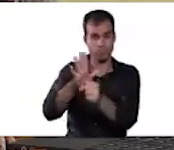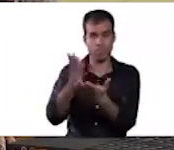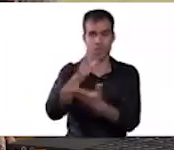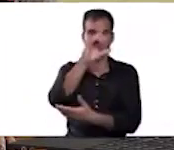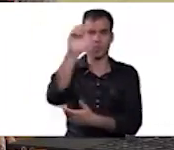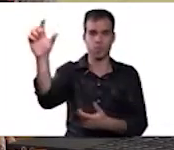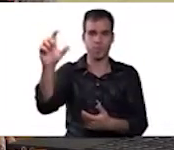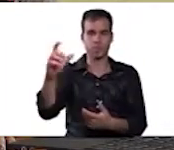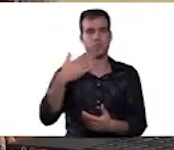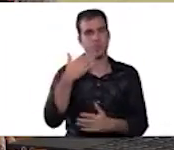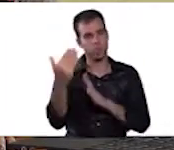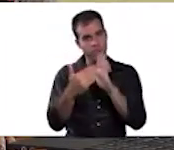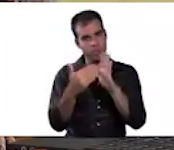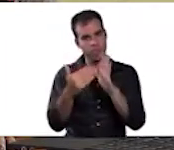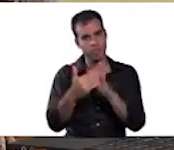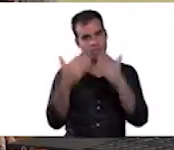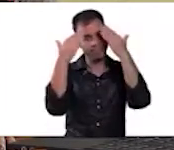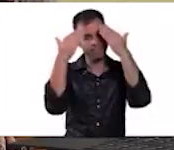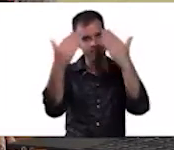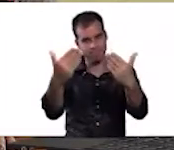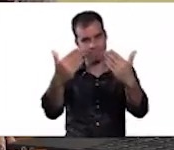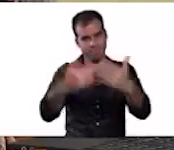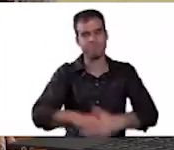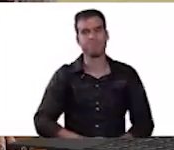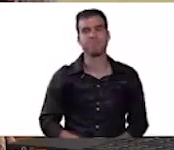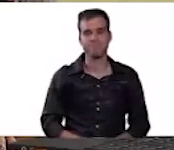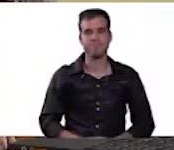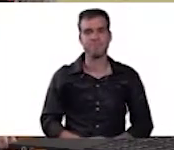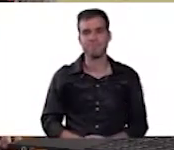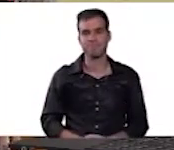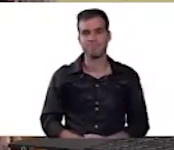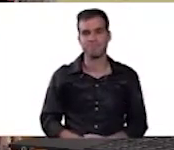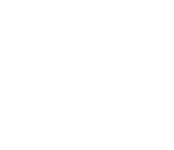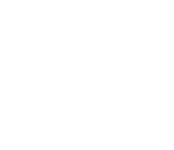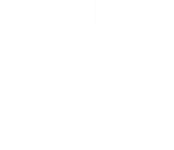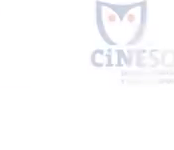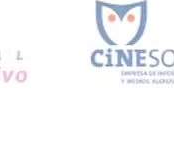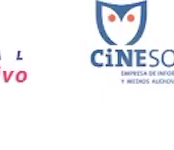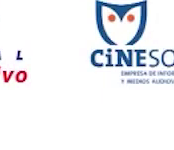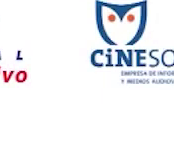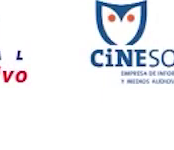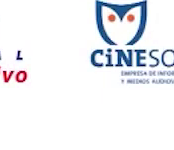a las escuelas. Buenas tardes y gracias por su atención.